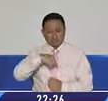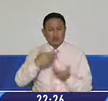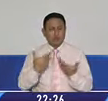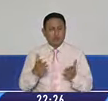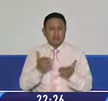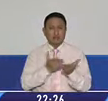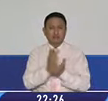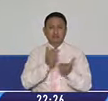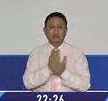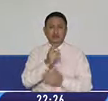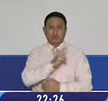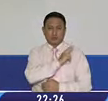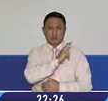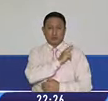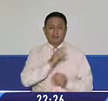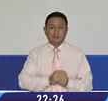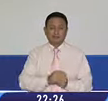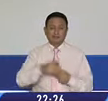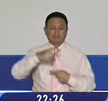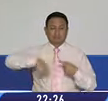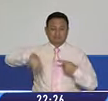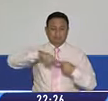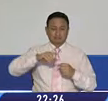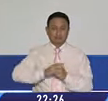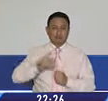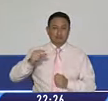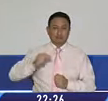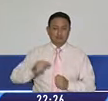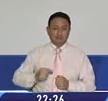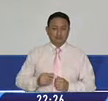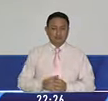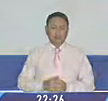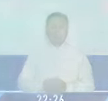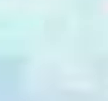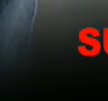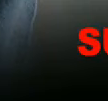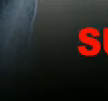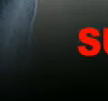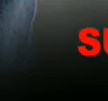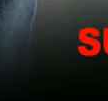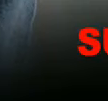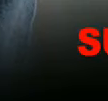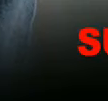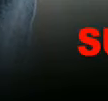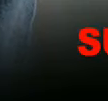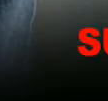carreras universitarias. Los detalles en breves minutos.